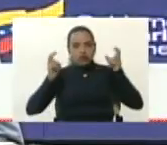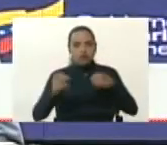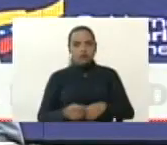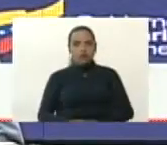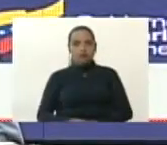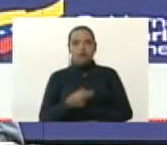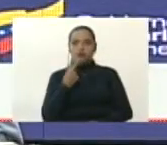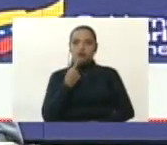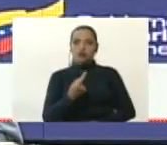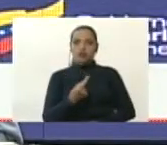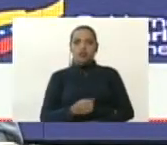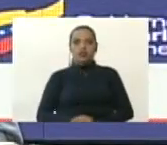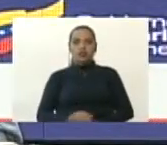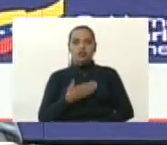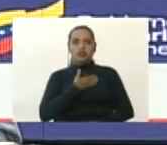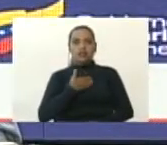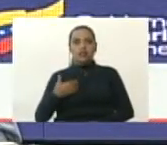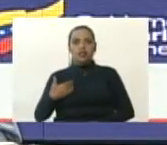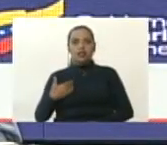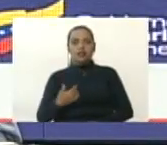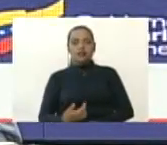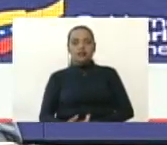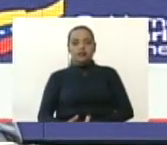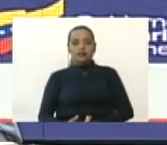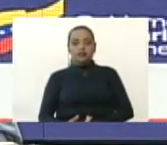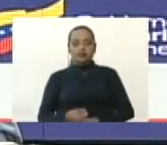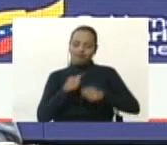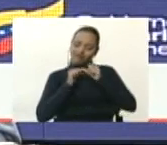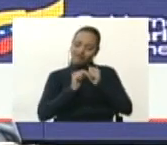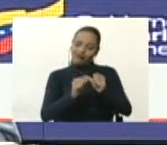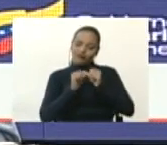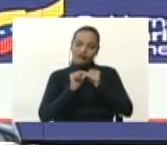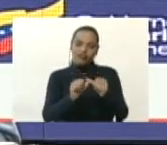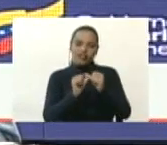dije que quería de manera permanente,